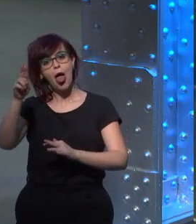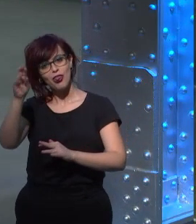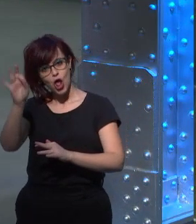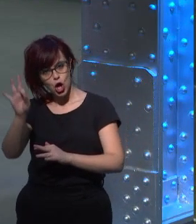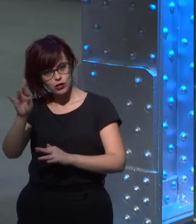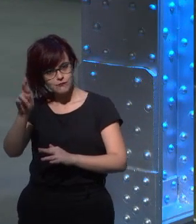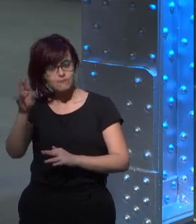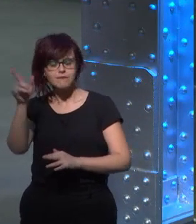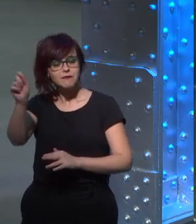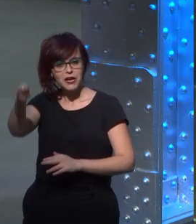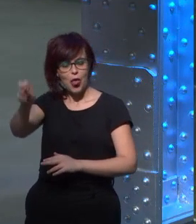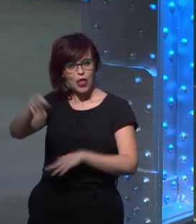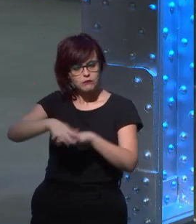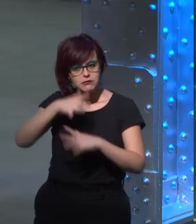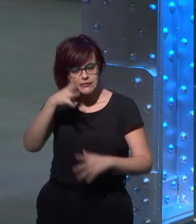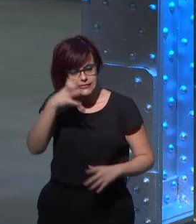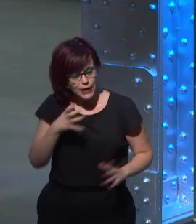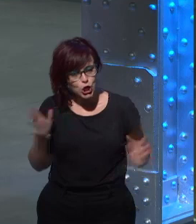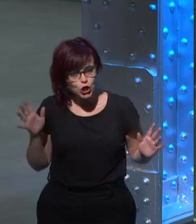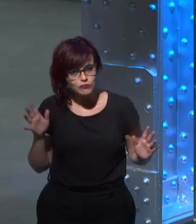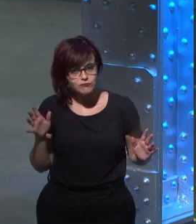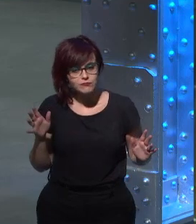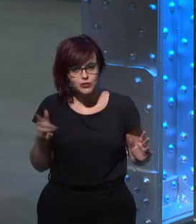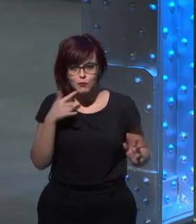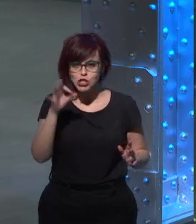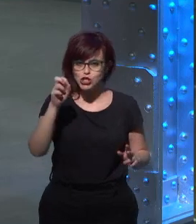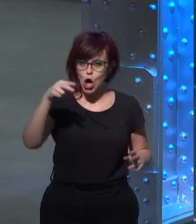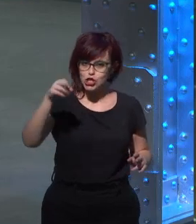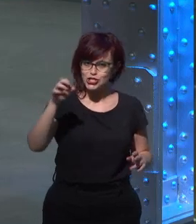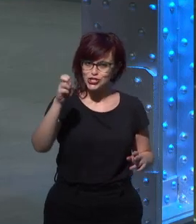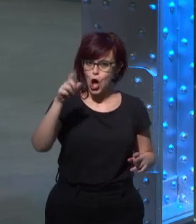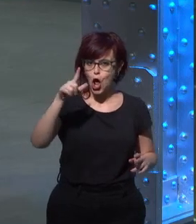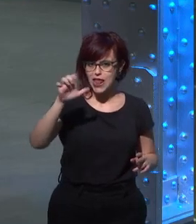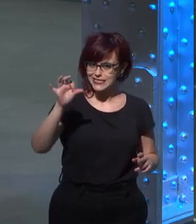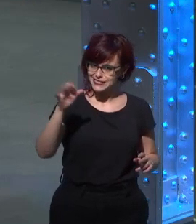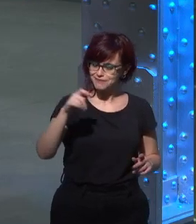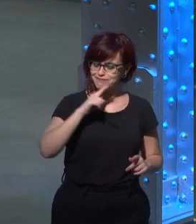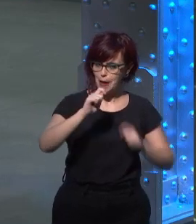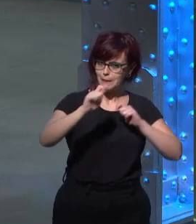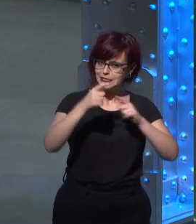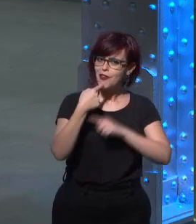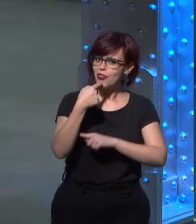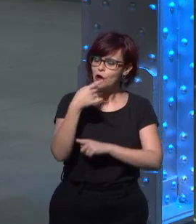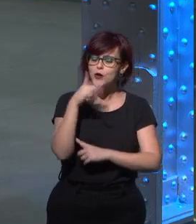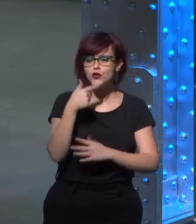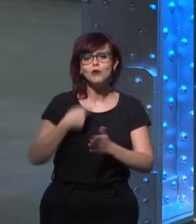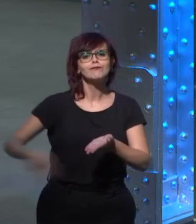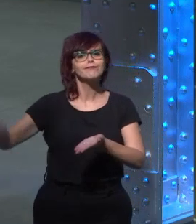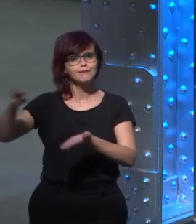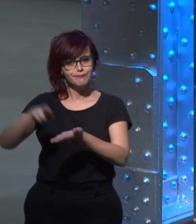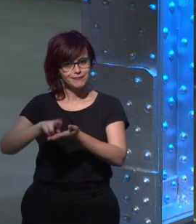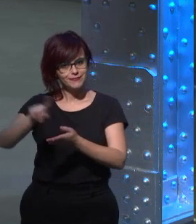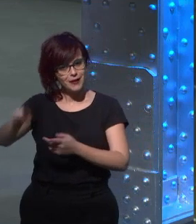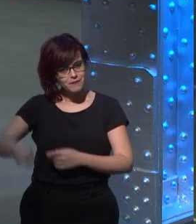Efectivamente, tienes toda la razón, Salvador. Y eso es una cosa muy seria. Ya lo dijo Sonsoles y yo lo reitero. Pero más allá de eso, ¿quiénes somos? Yo diría